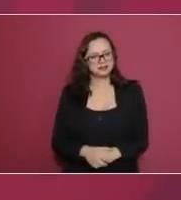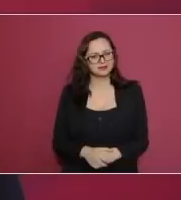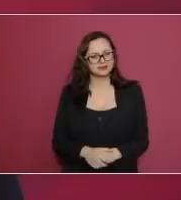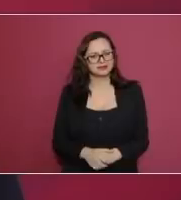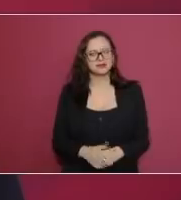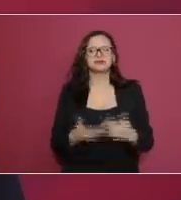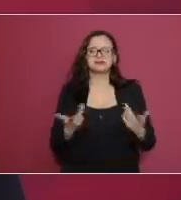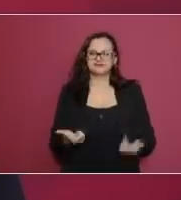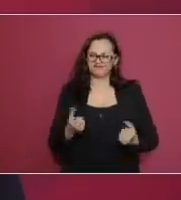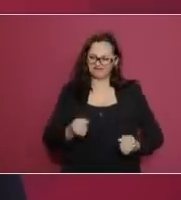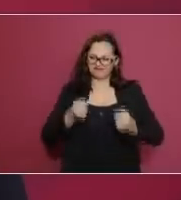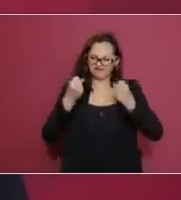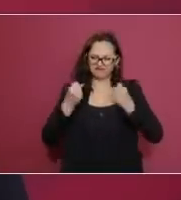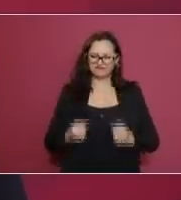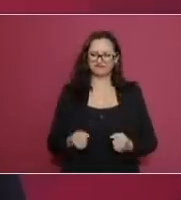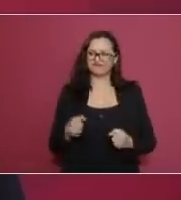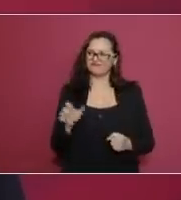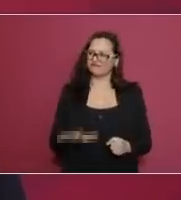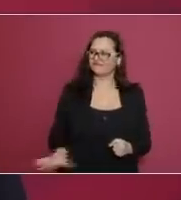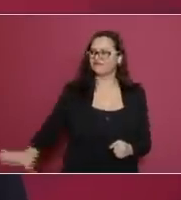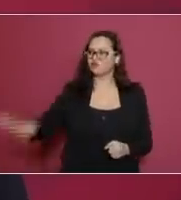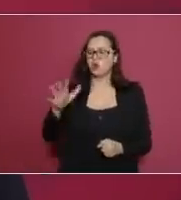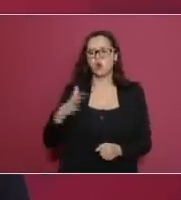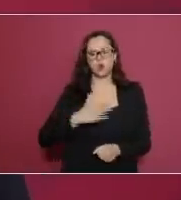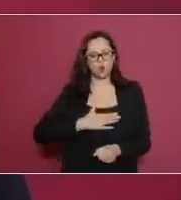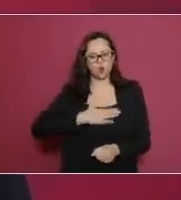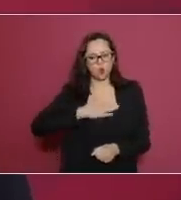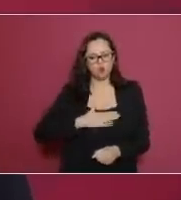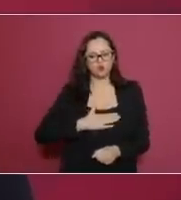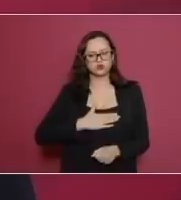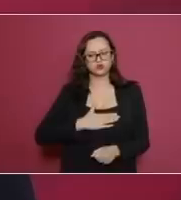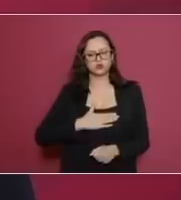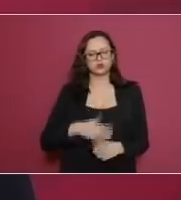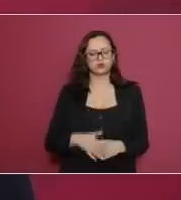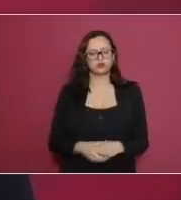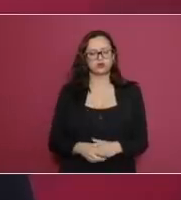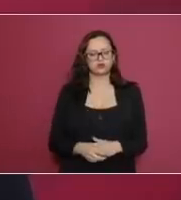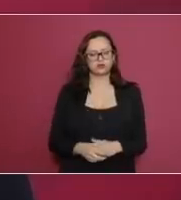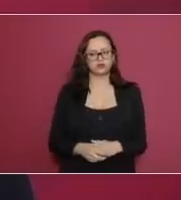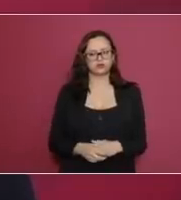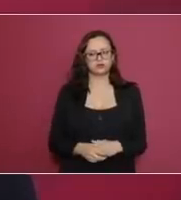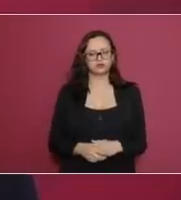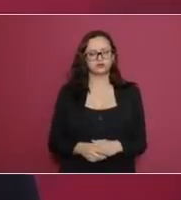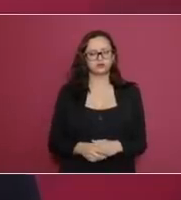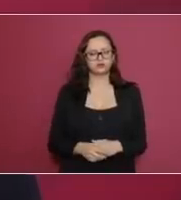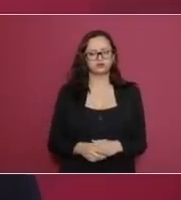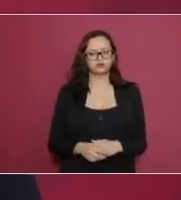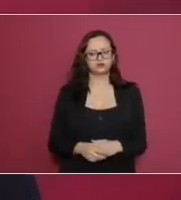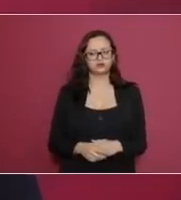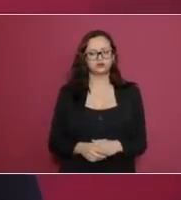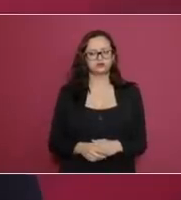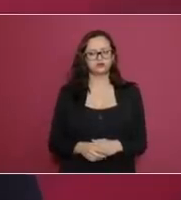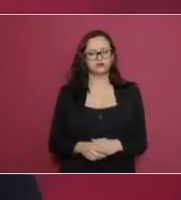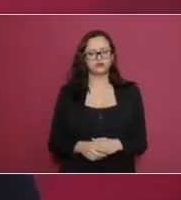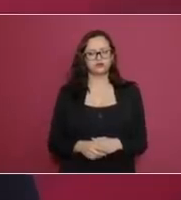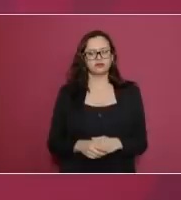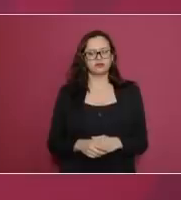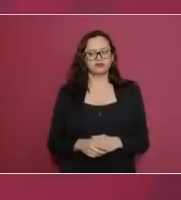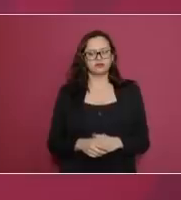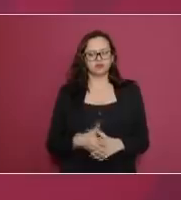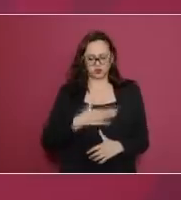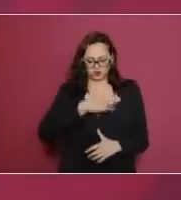garantizar que haya justicia y la justicia es darle